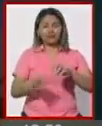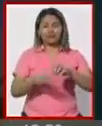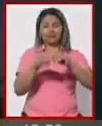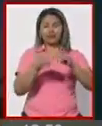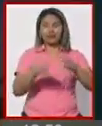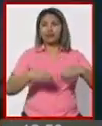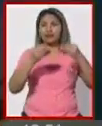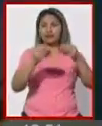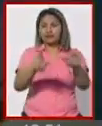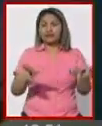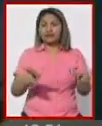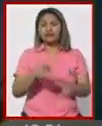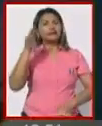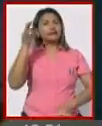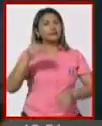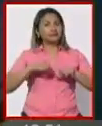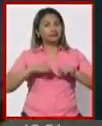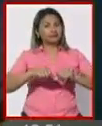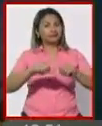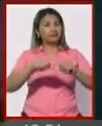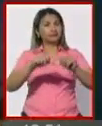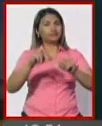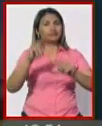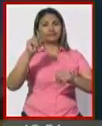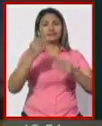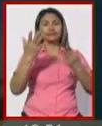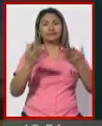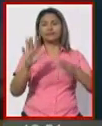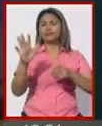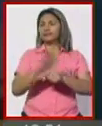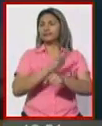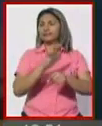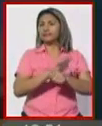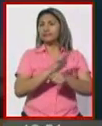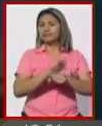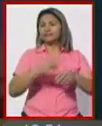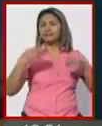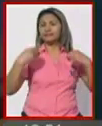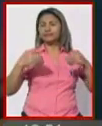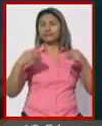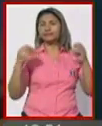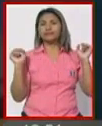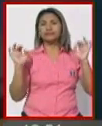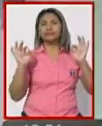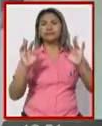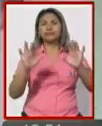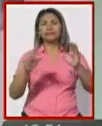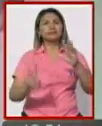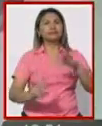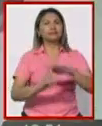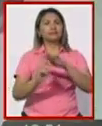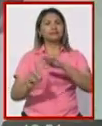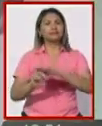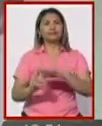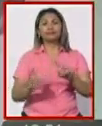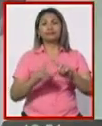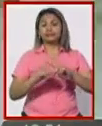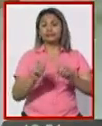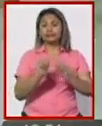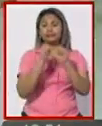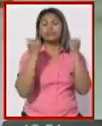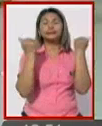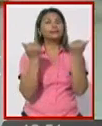adjudicar. Si se mantiene esa corriente, no va a haber ningún mercado que soporte la cantidad de gente que hacen aparecer, ¿no? Entre tanto,